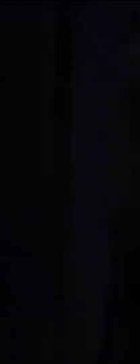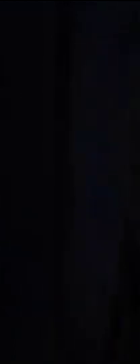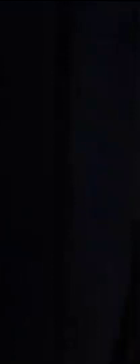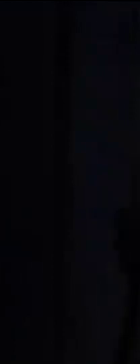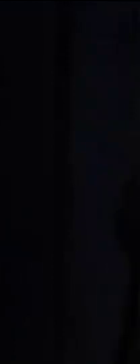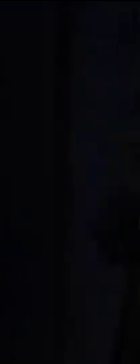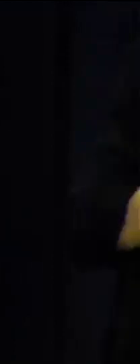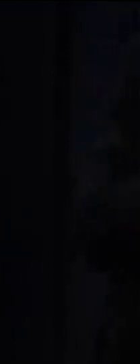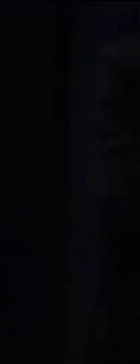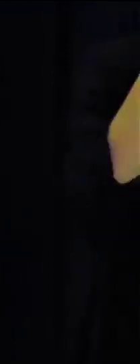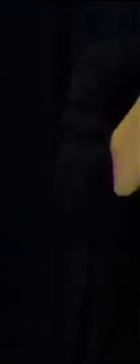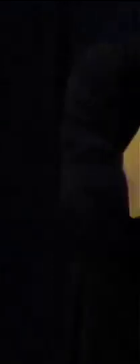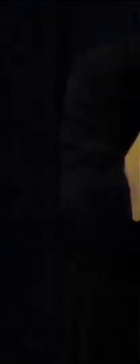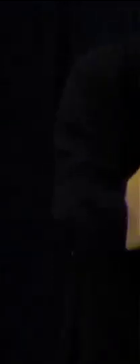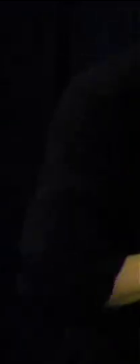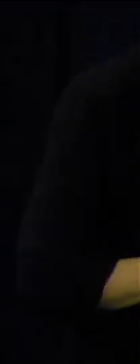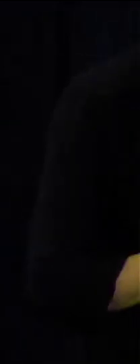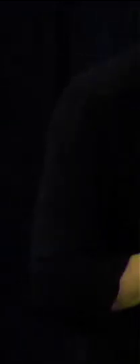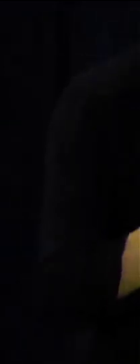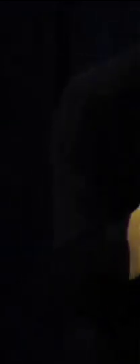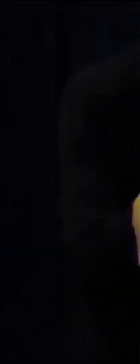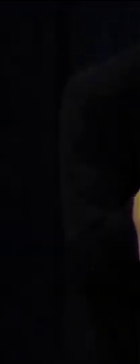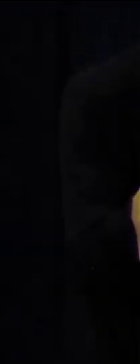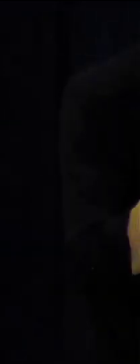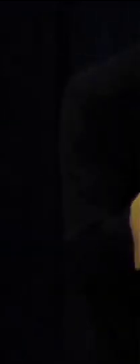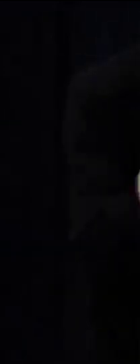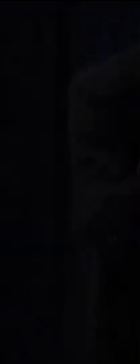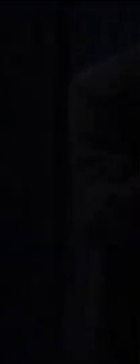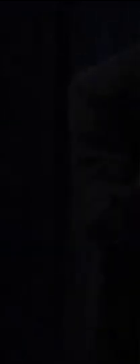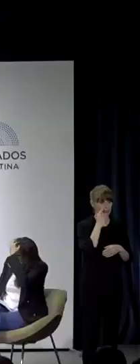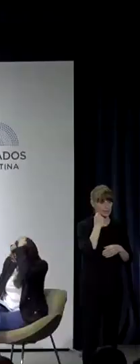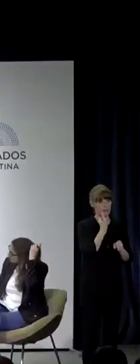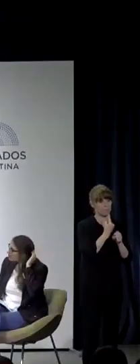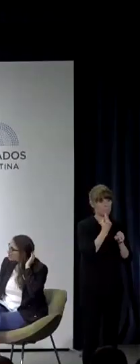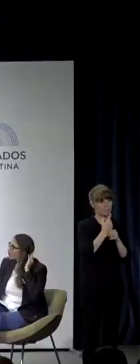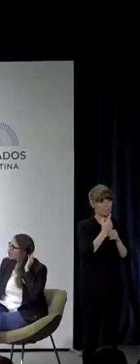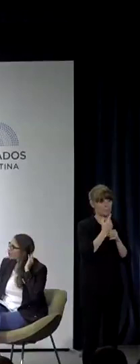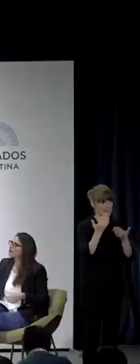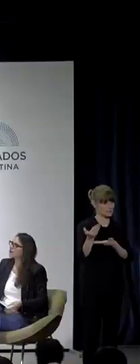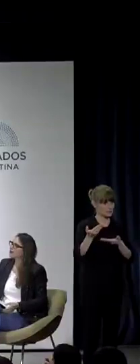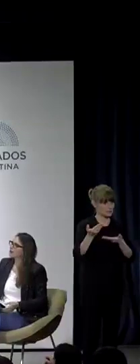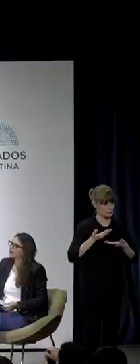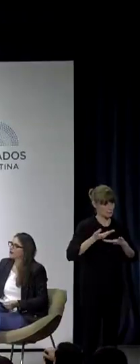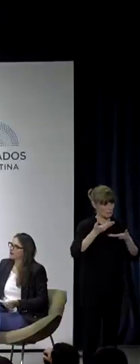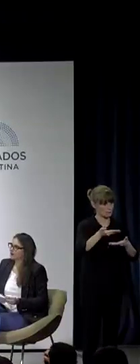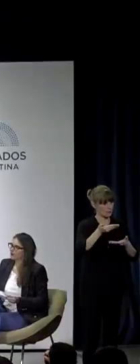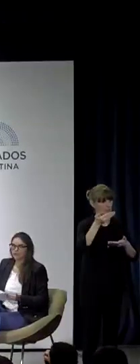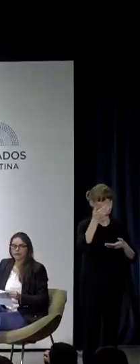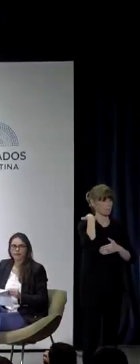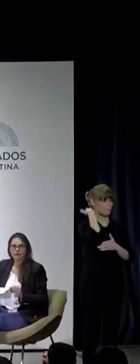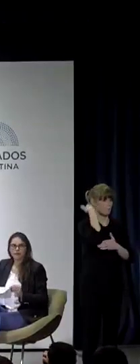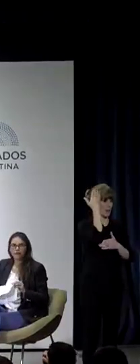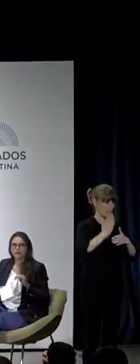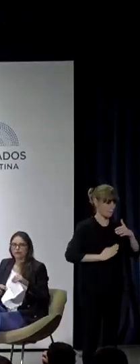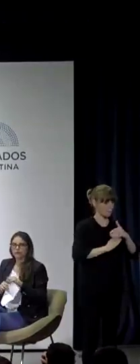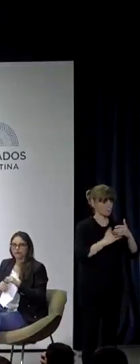vos. Muy buenos días. Primero que todo, muchas gracias por la invitación al Parlamento argentino. Saludar